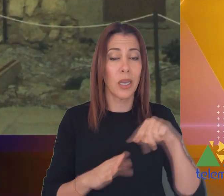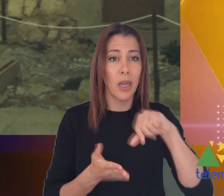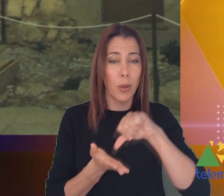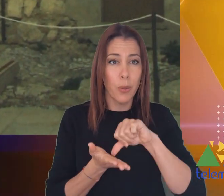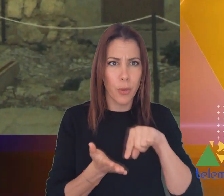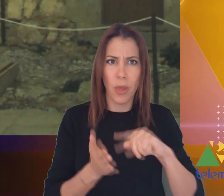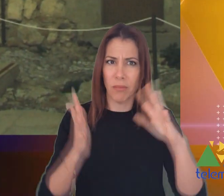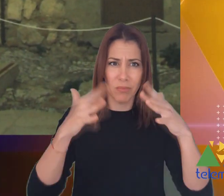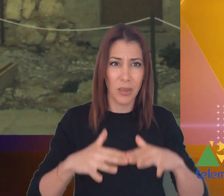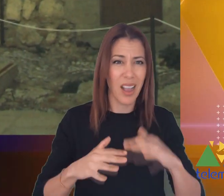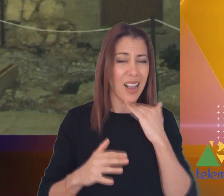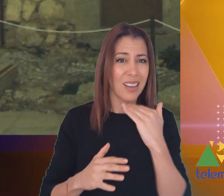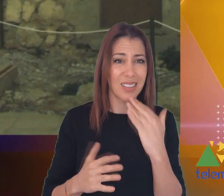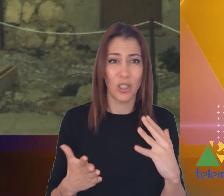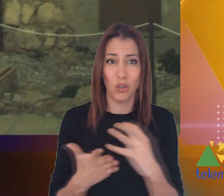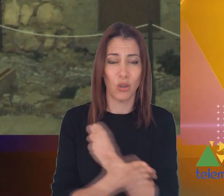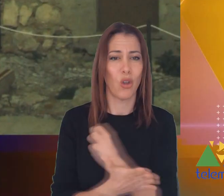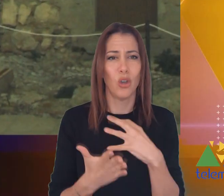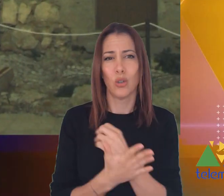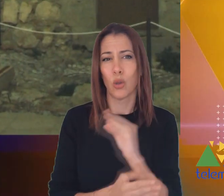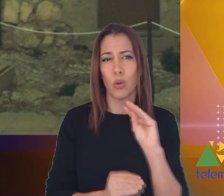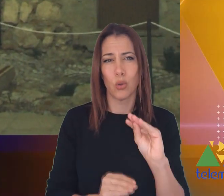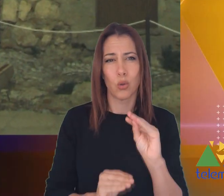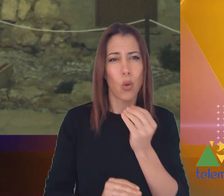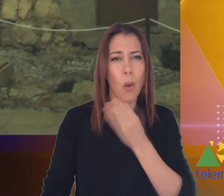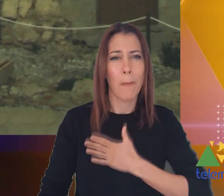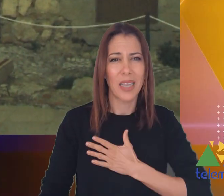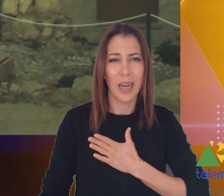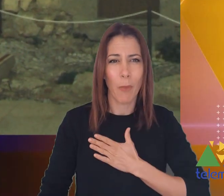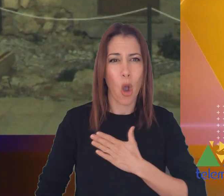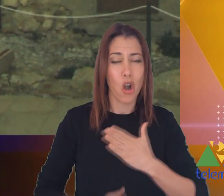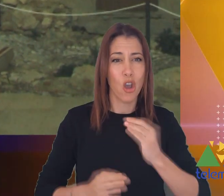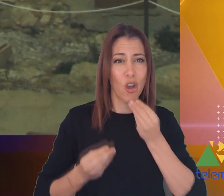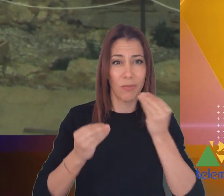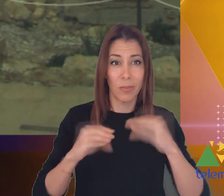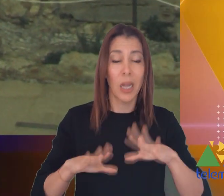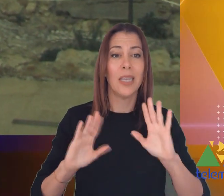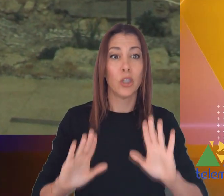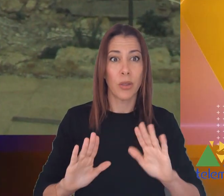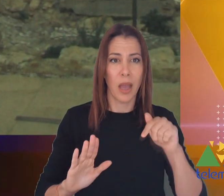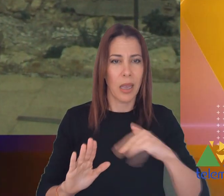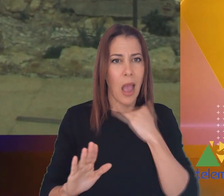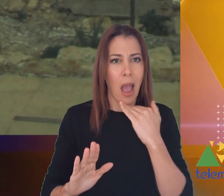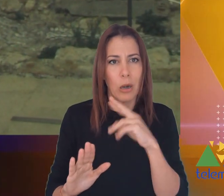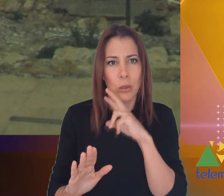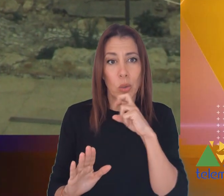ha derribado prácticamente casi todo su patrimonio arquitectónico. Al menos se ha conservado esta